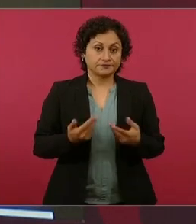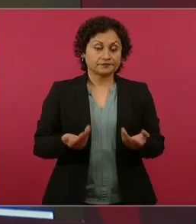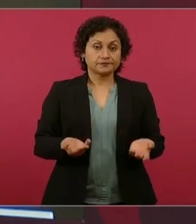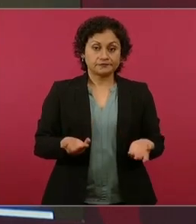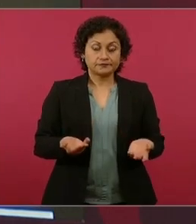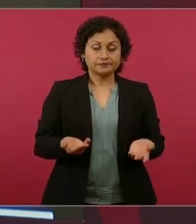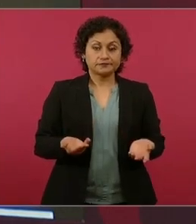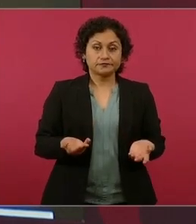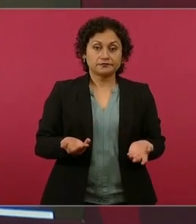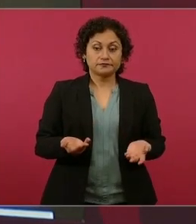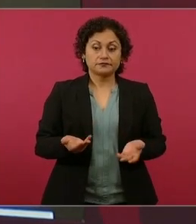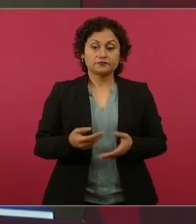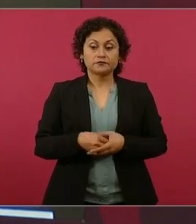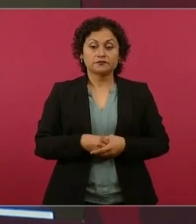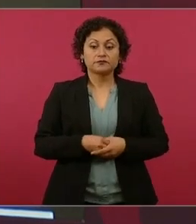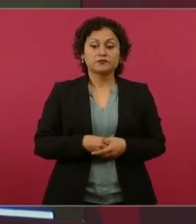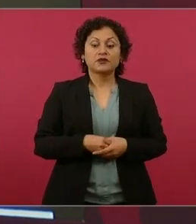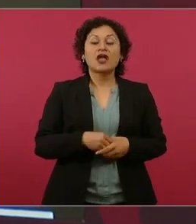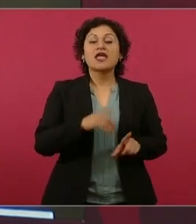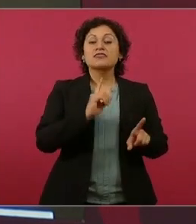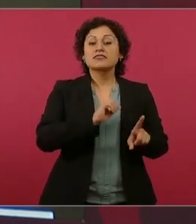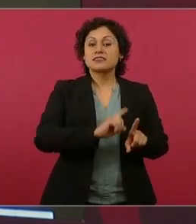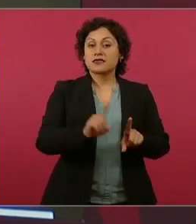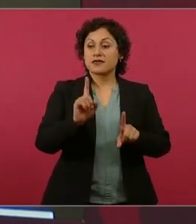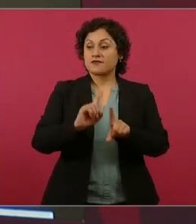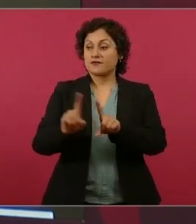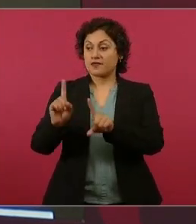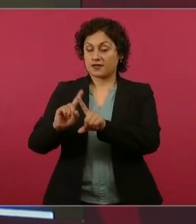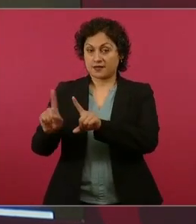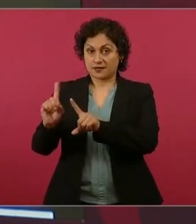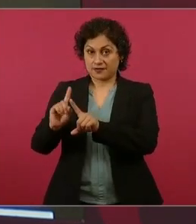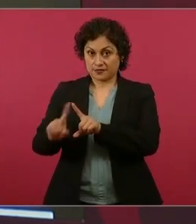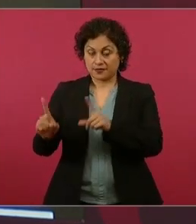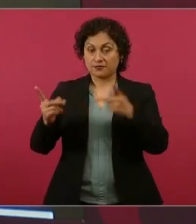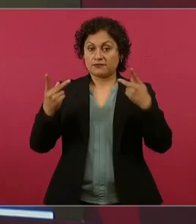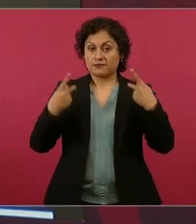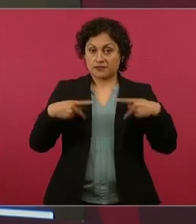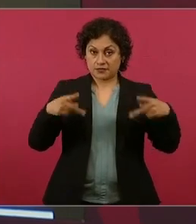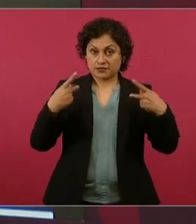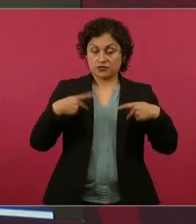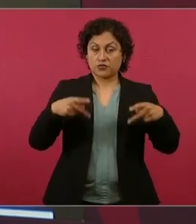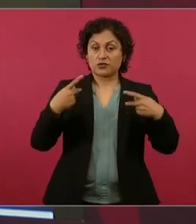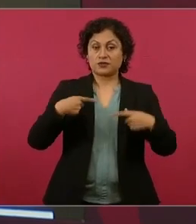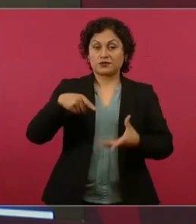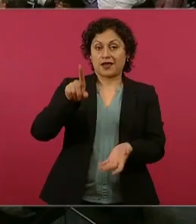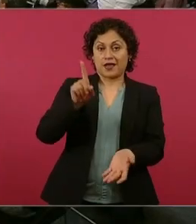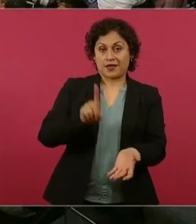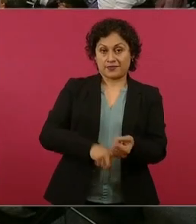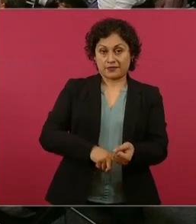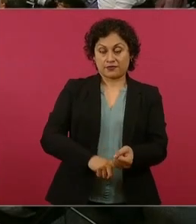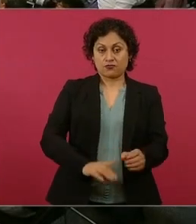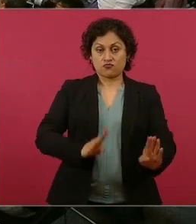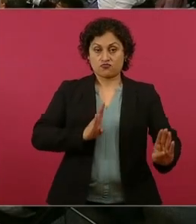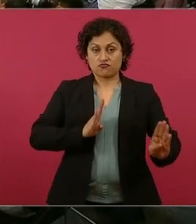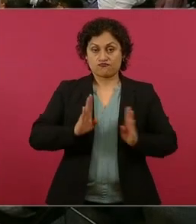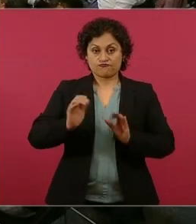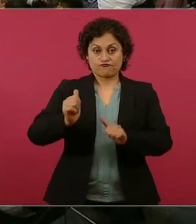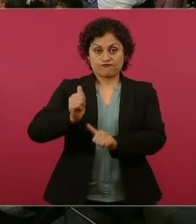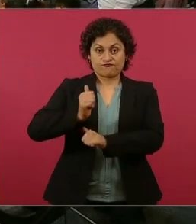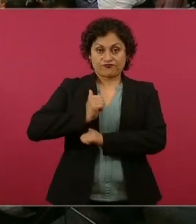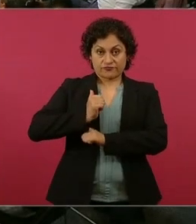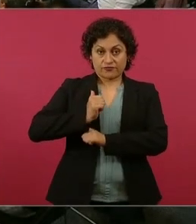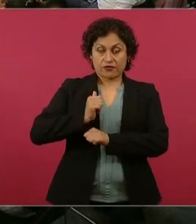Y elementos de las Fuerzas Armadas.